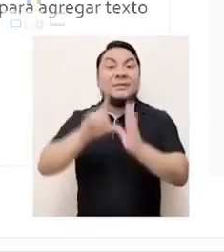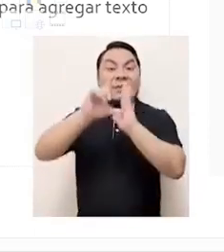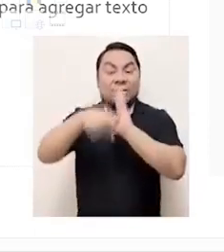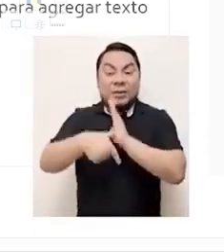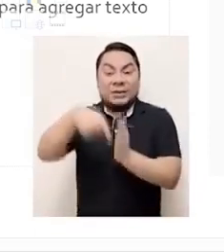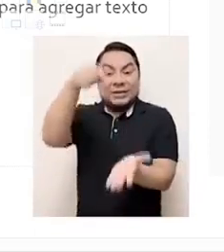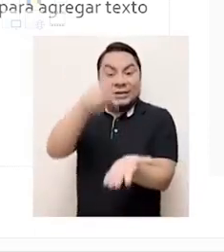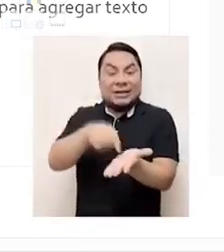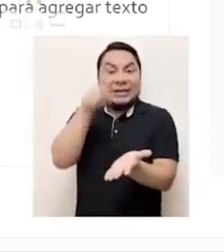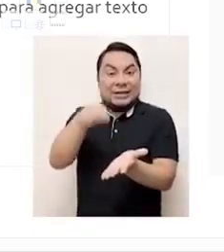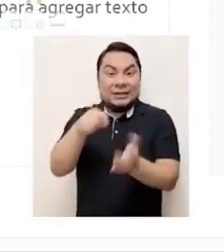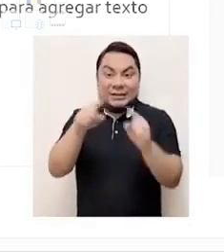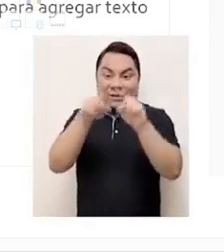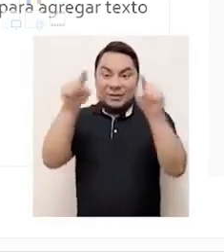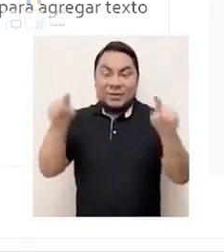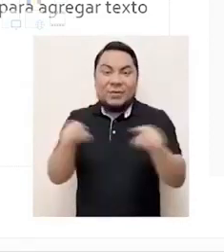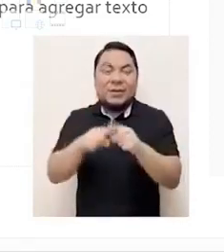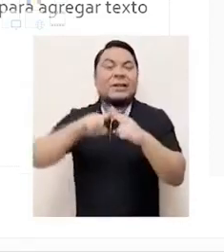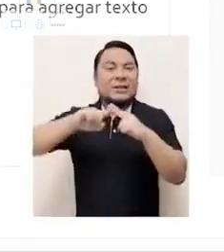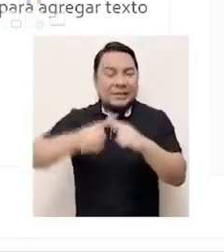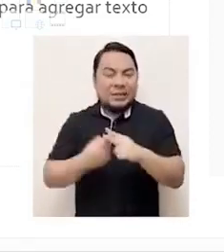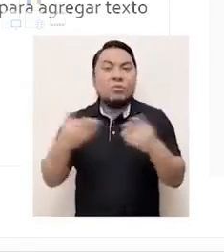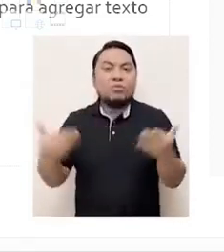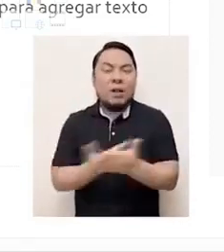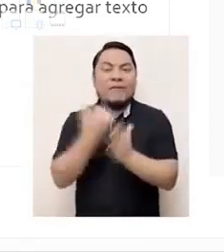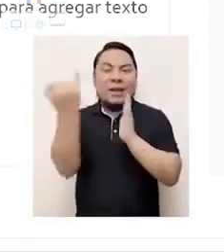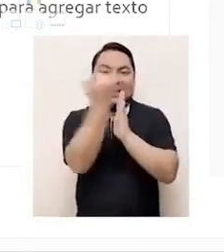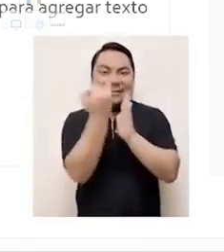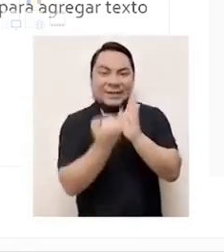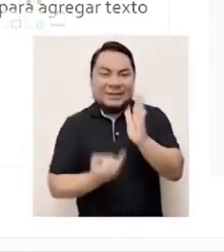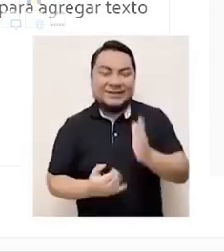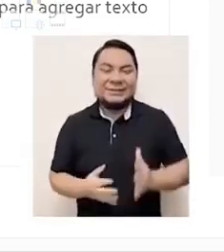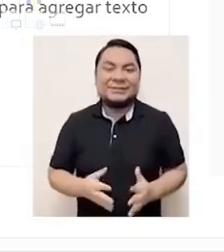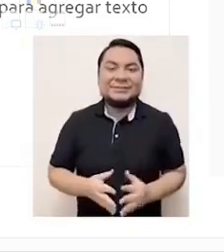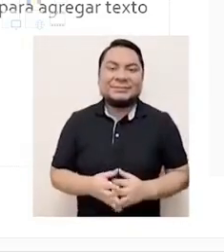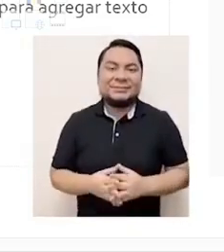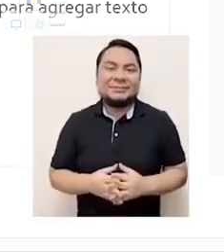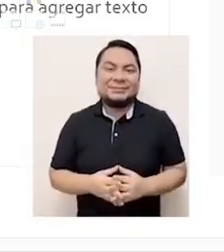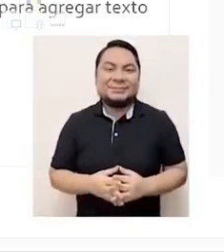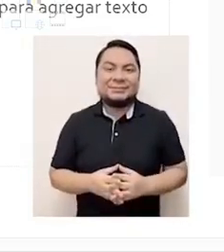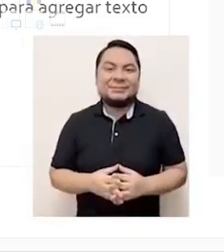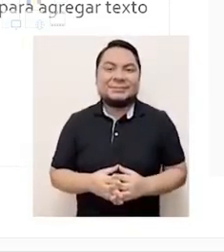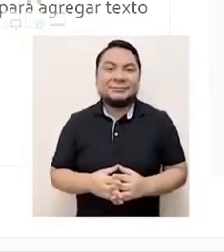luego da clic sobre este cuadro e inserte una nueva imagen